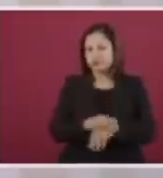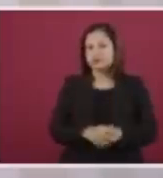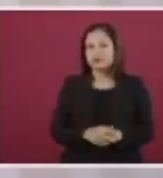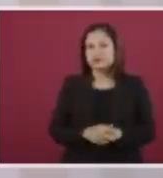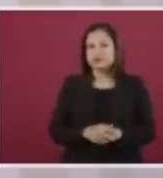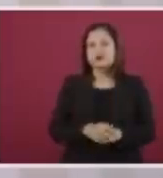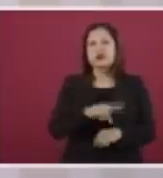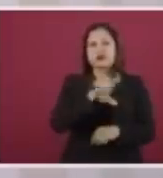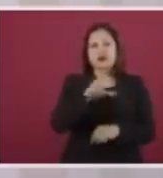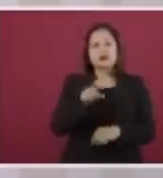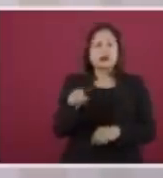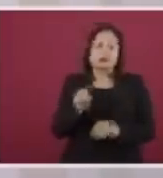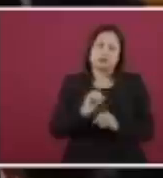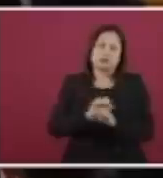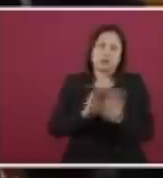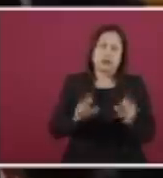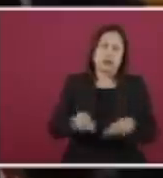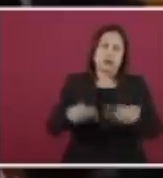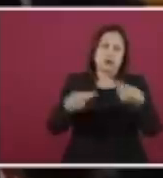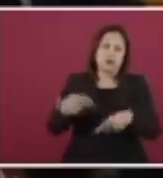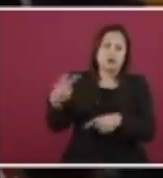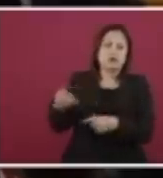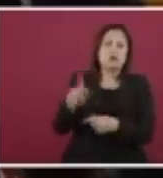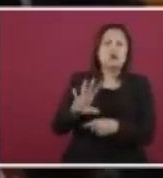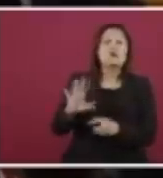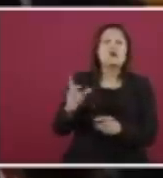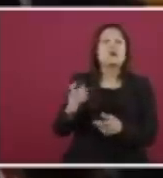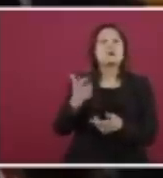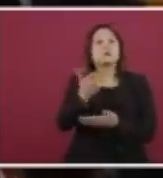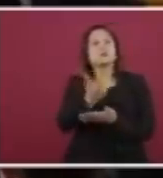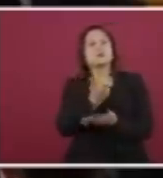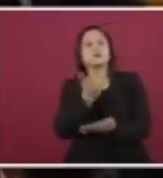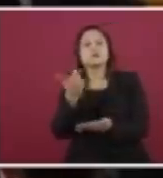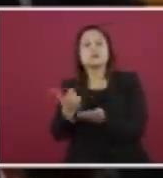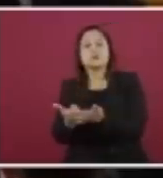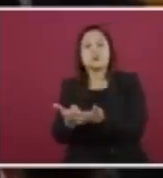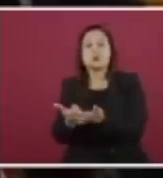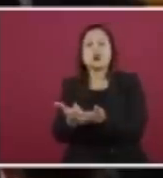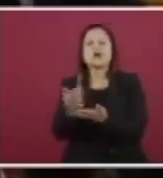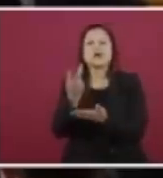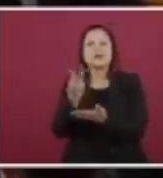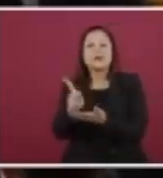cobrar por el servicio a particulares